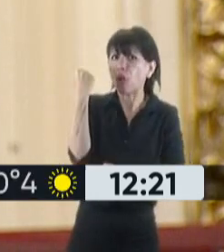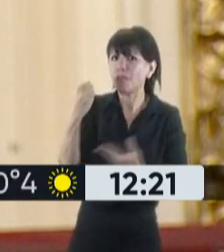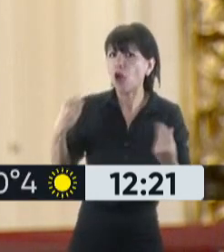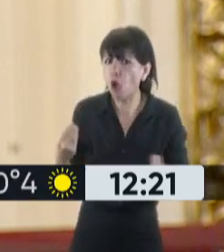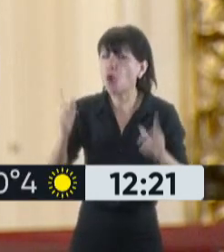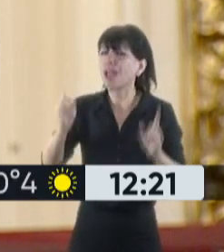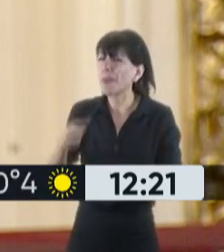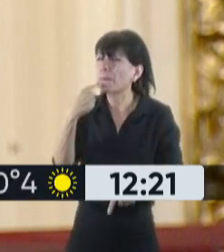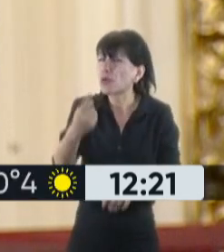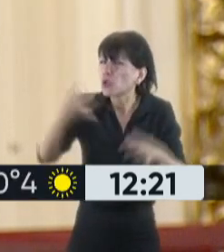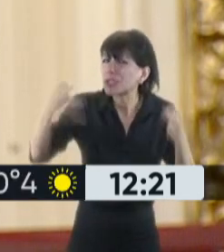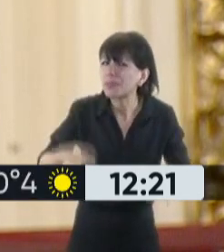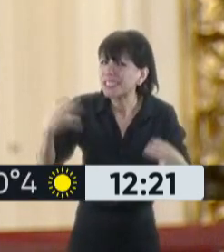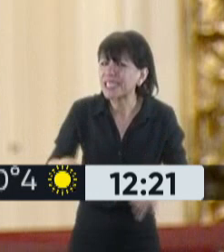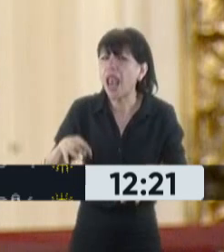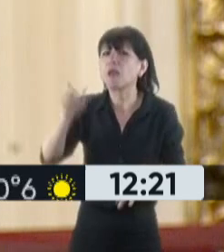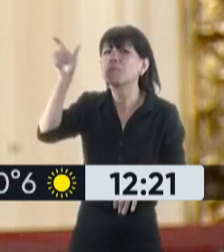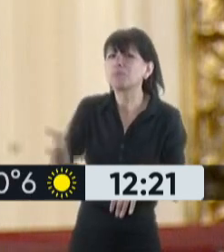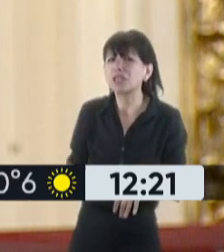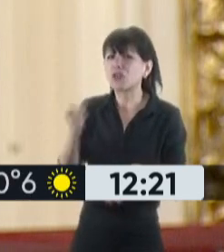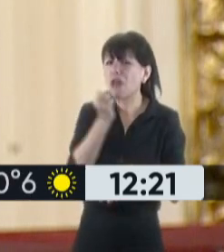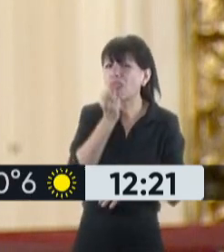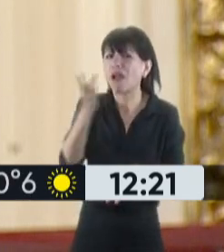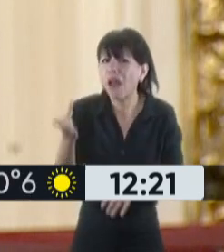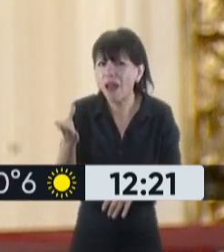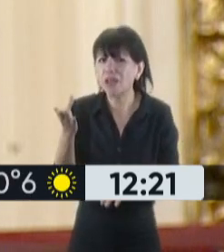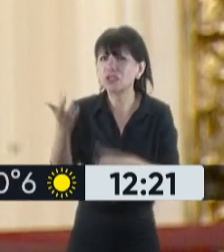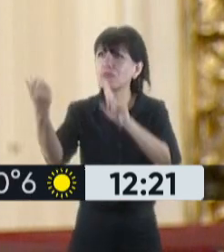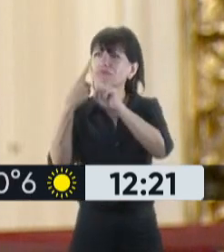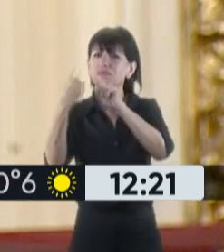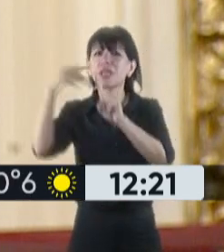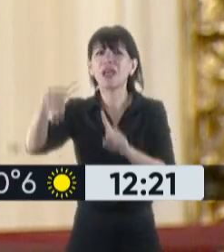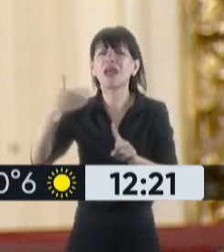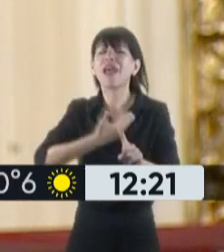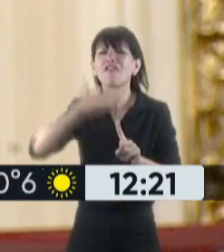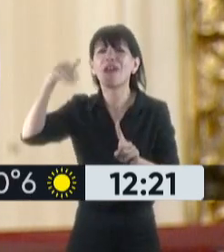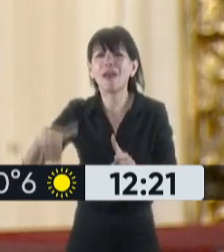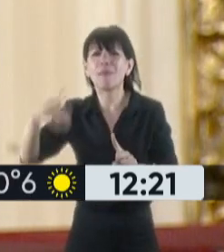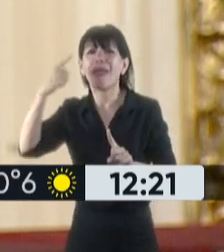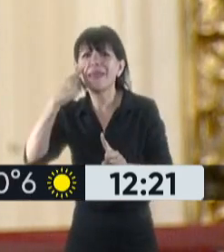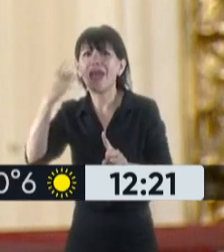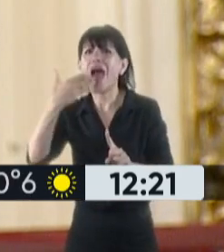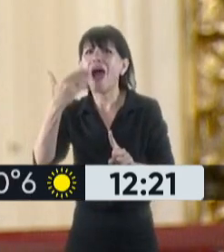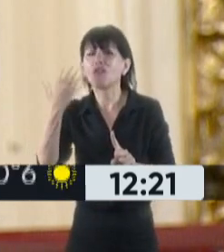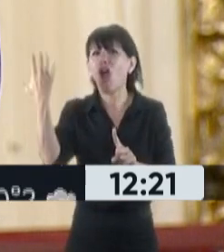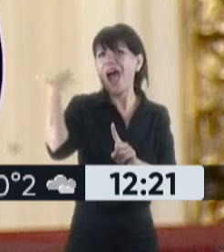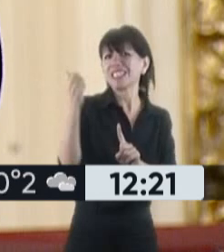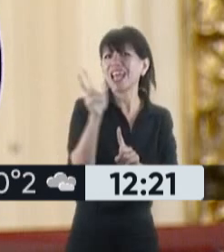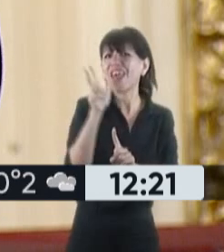las declaraciones del representante argentino ante el Fondo Monetario Internacional, Sergio Quiodos, quien ayer mencionó